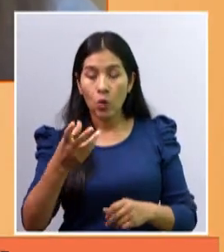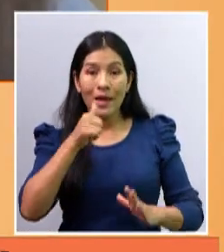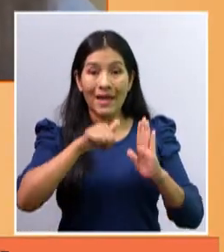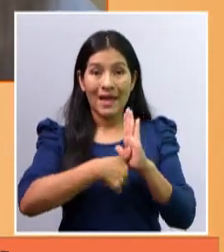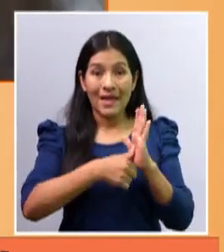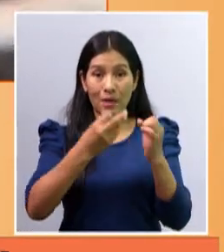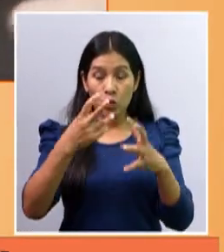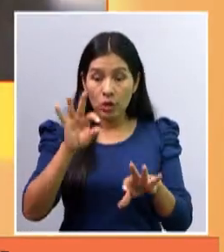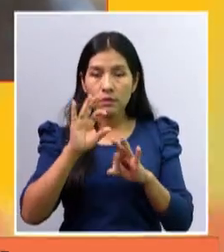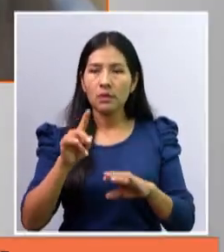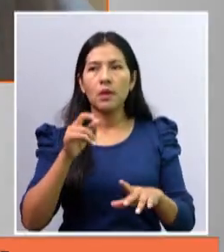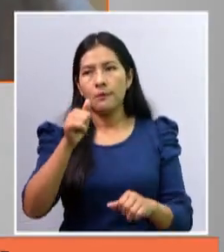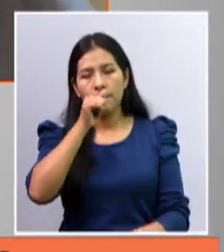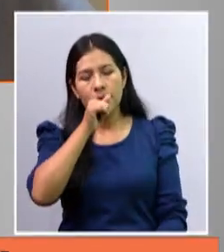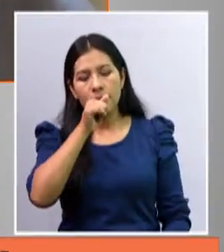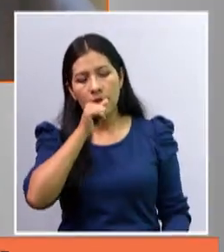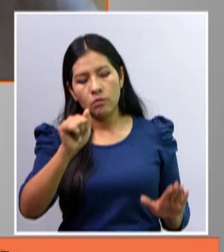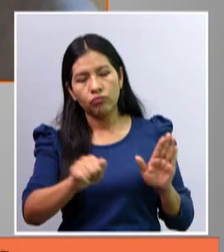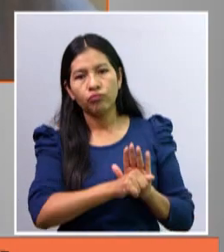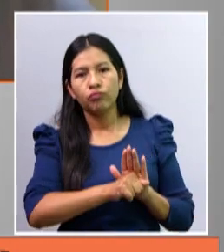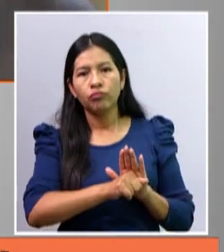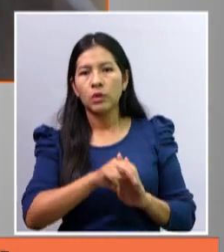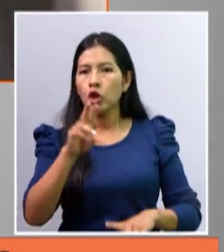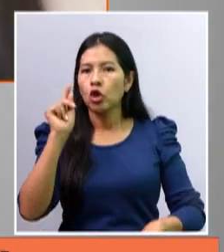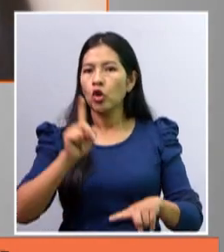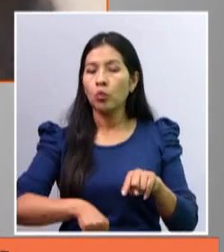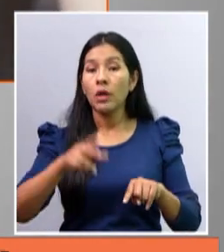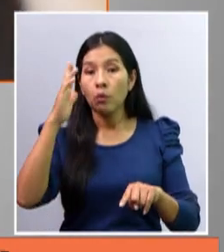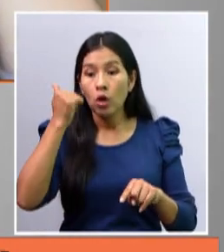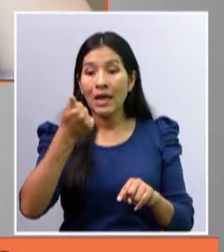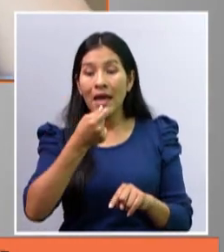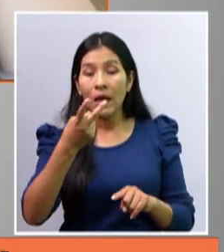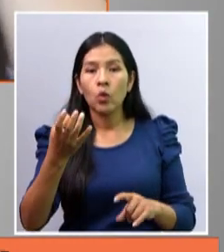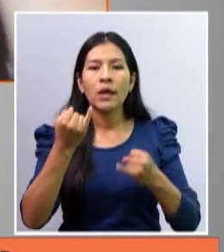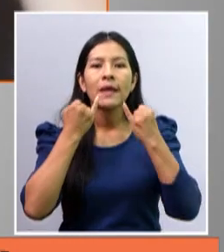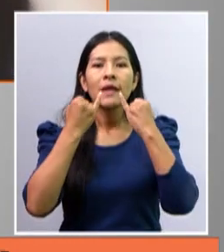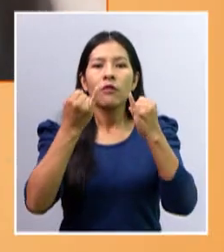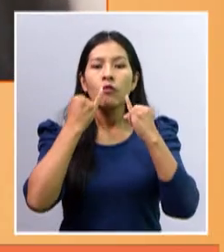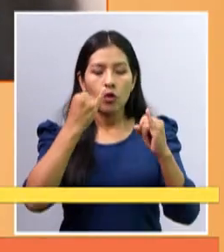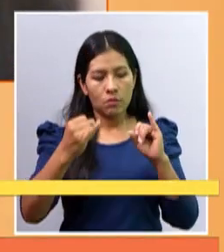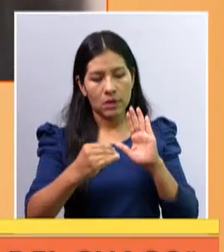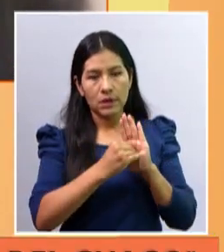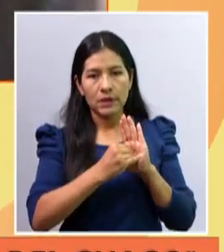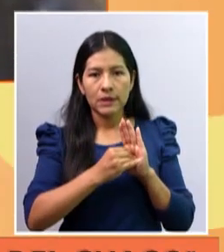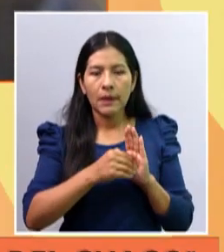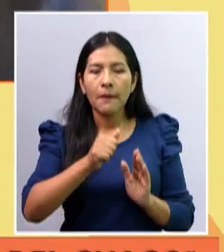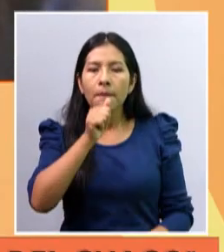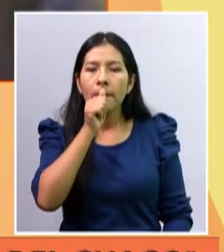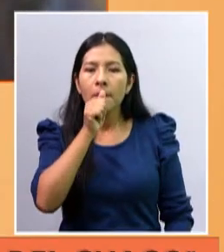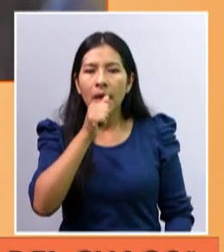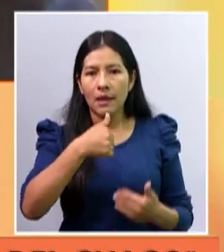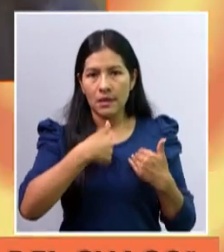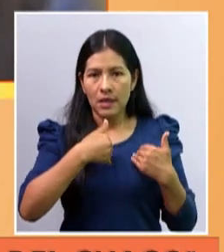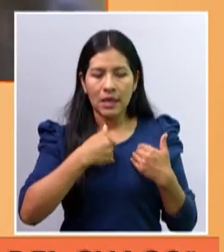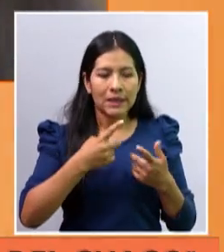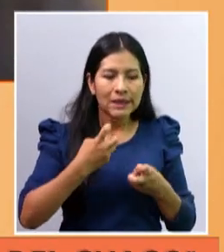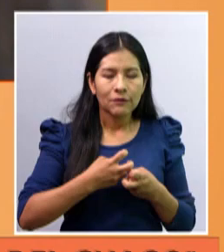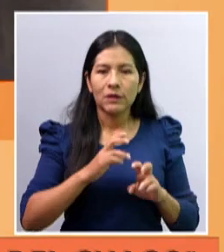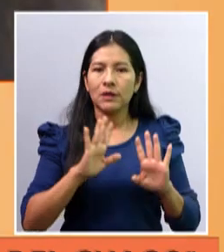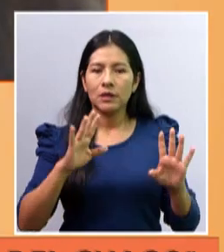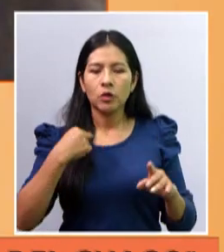esas cartas están en acceso restringido porque también contenían alguna información dedicada Por así decirlo así que